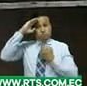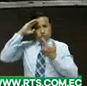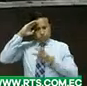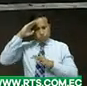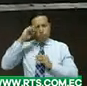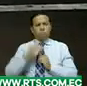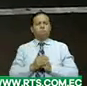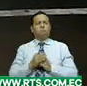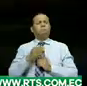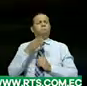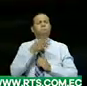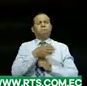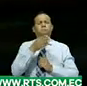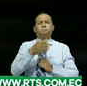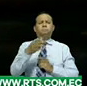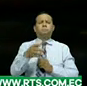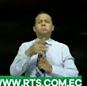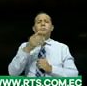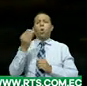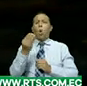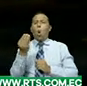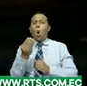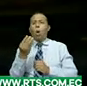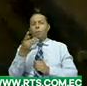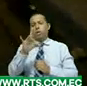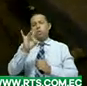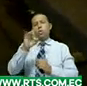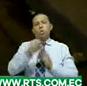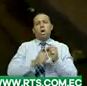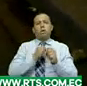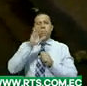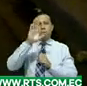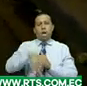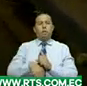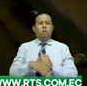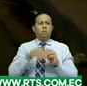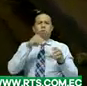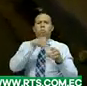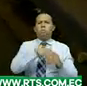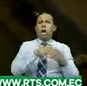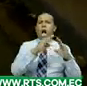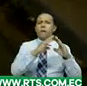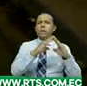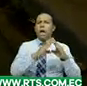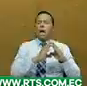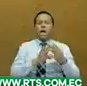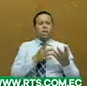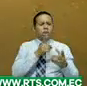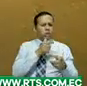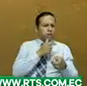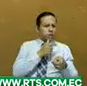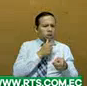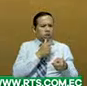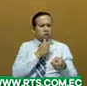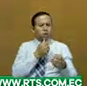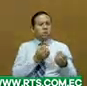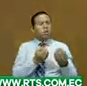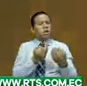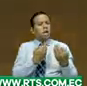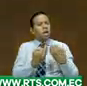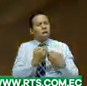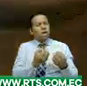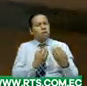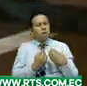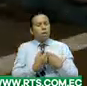detuvieron a un menor de edad, quien se encontraba en el interior de la casa allanada. el mismo que luego de rendir su versión fue devuelto